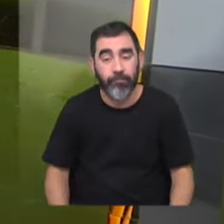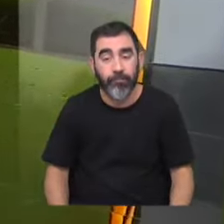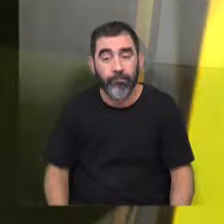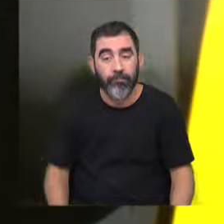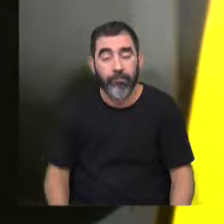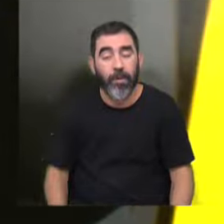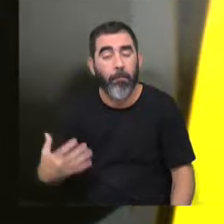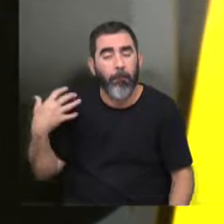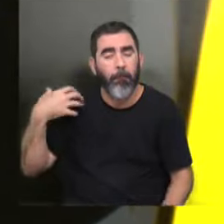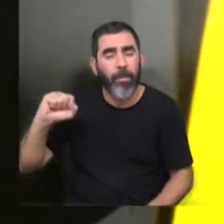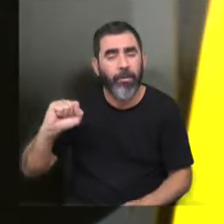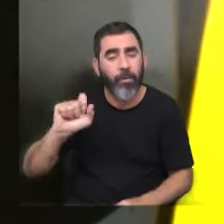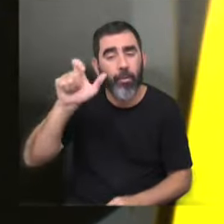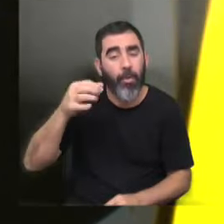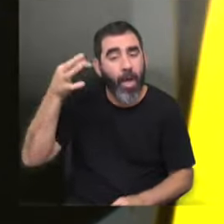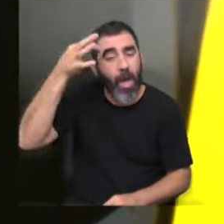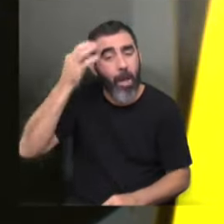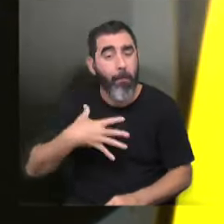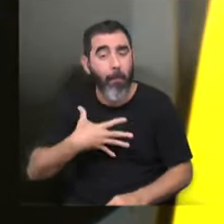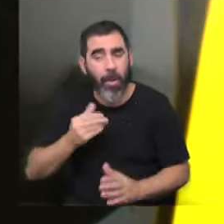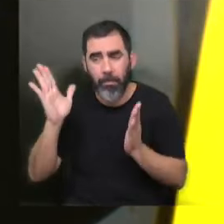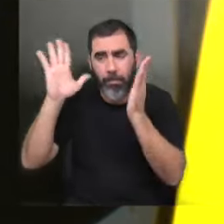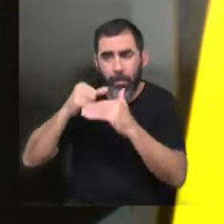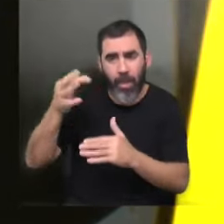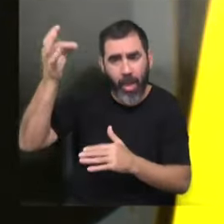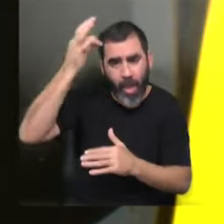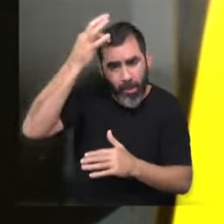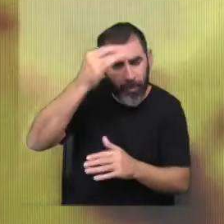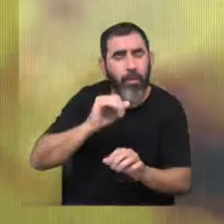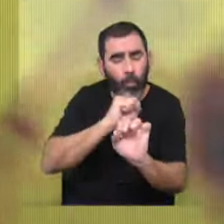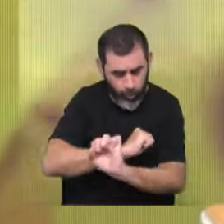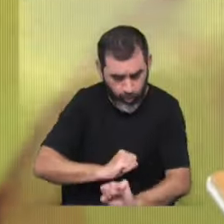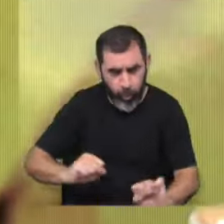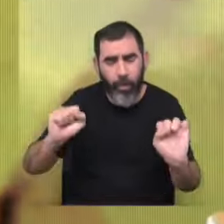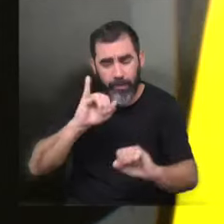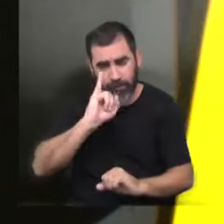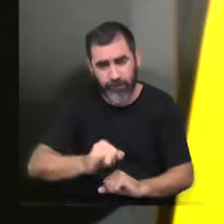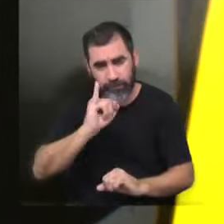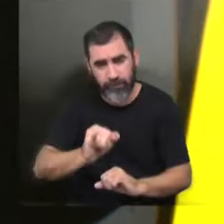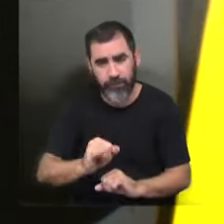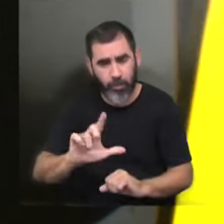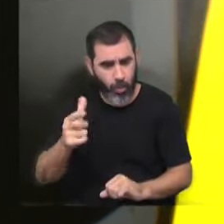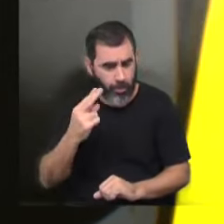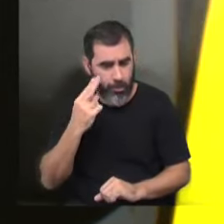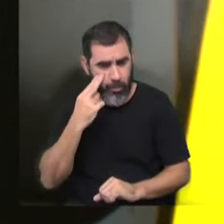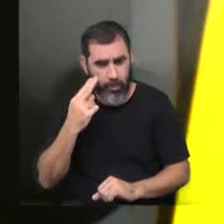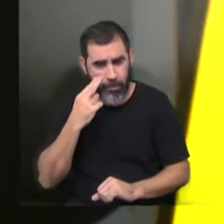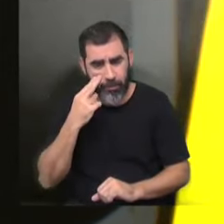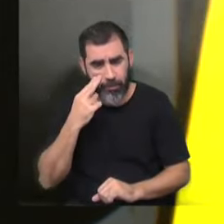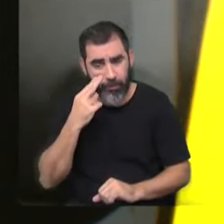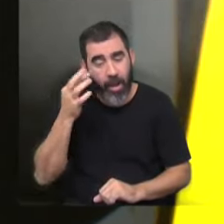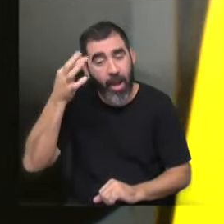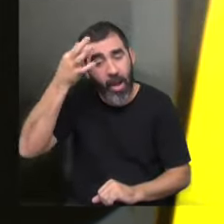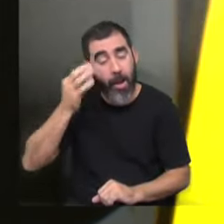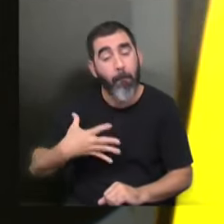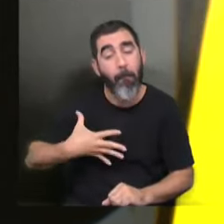un mito que una persona que tiene canas no puede hacerse implante capilar. Sí puede, no hay ningún problema. Bueno, decía que la cana